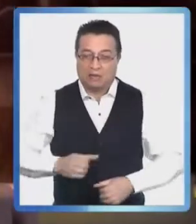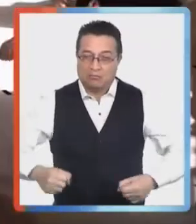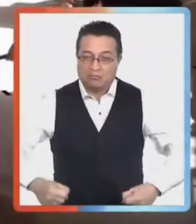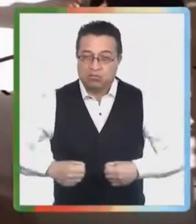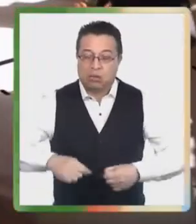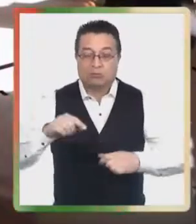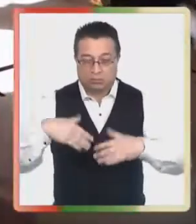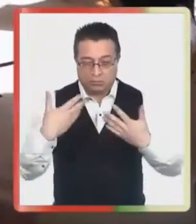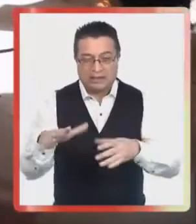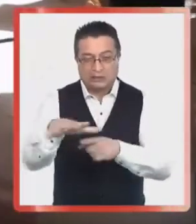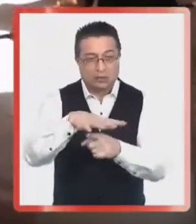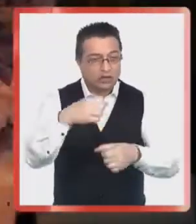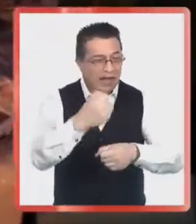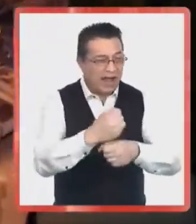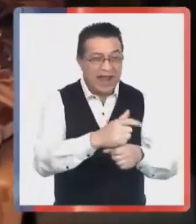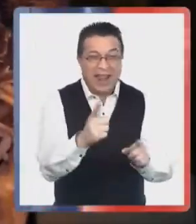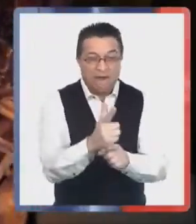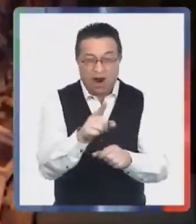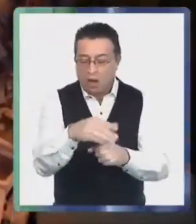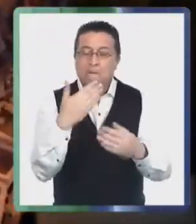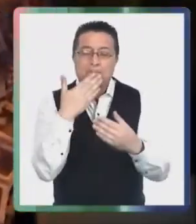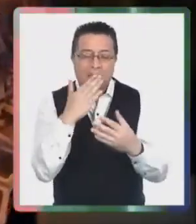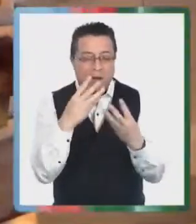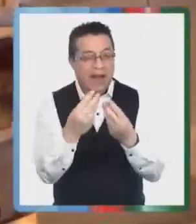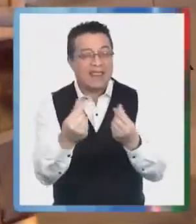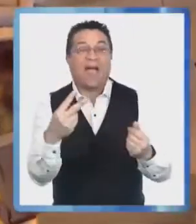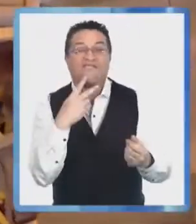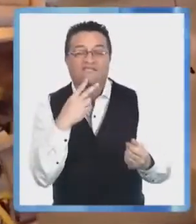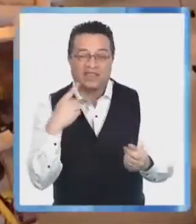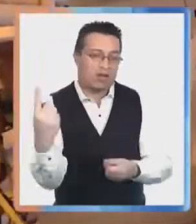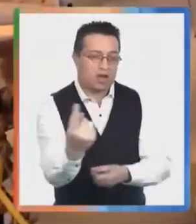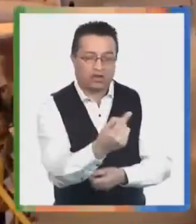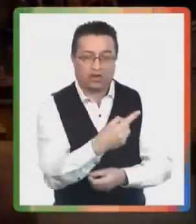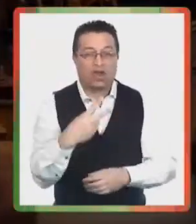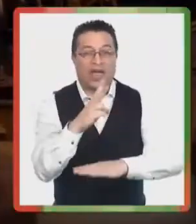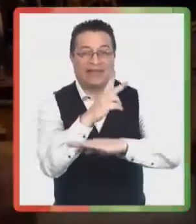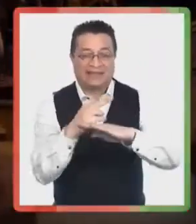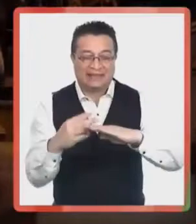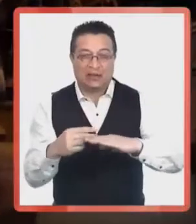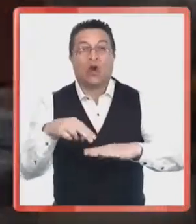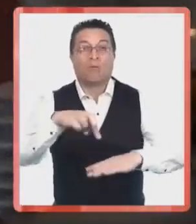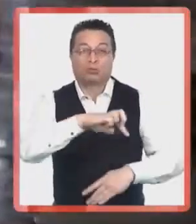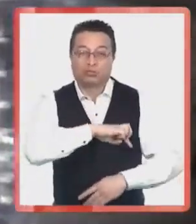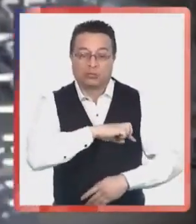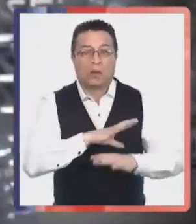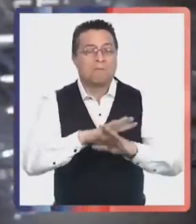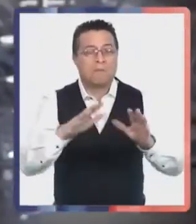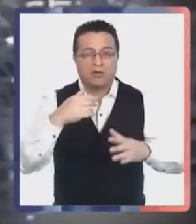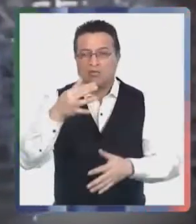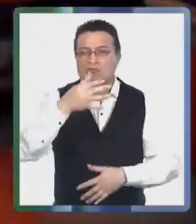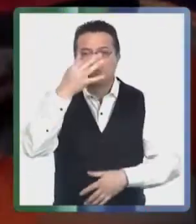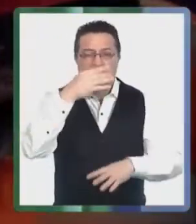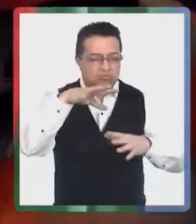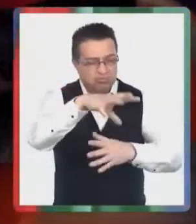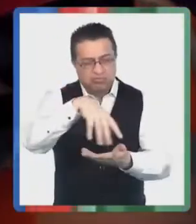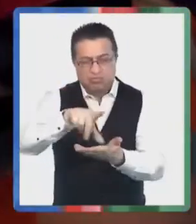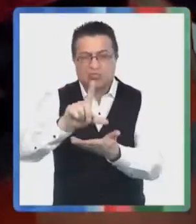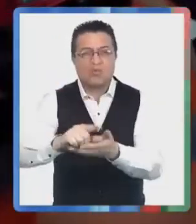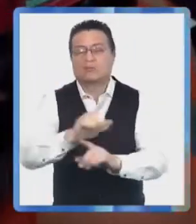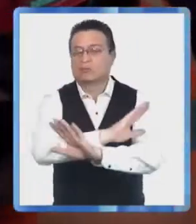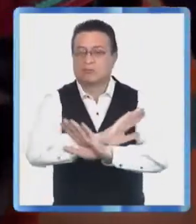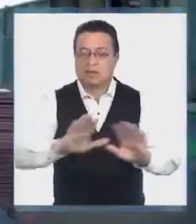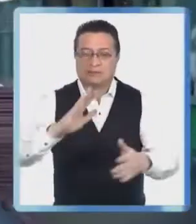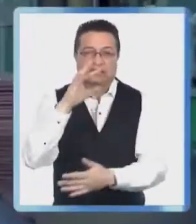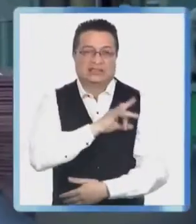las condiciones laborales de los trabajadores y mejorar la calidad de vida de los habitantes de Quinteros y Puchuncaví para que no haya más zonas de sacrificio en Chile.